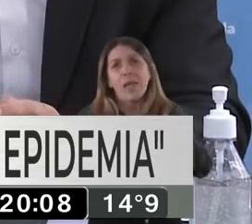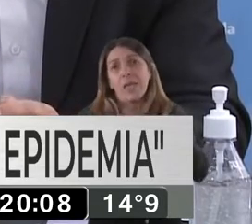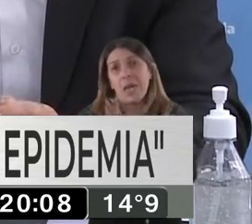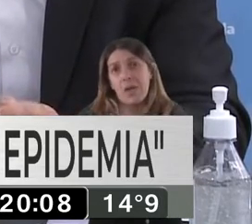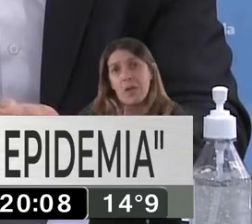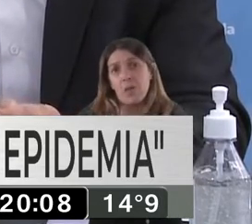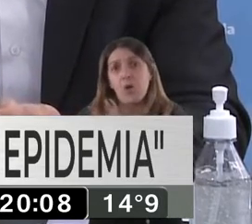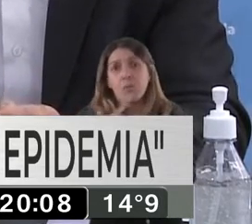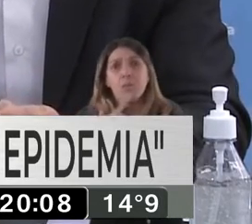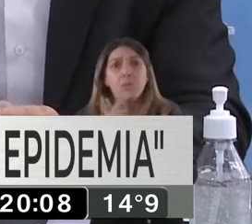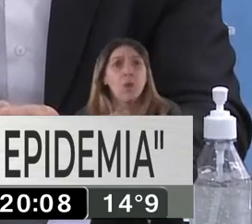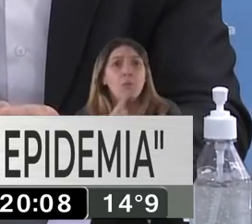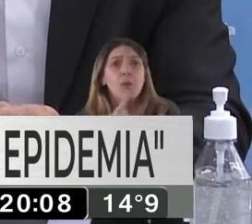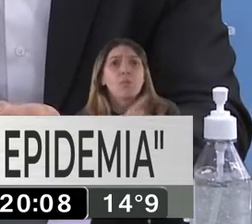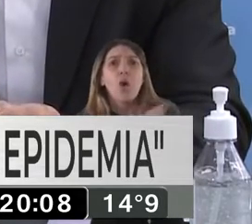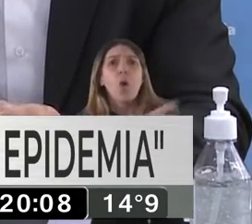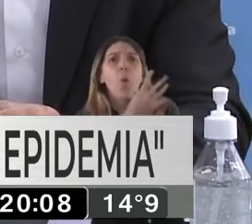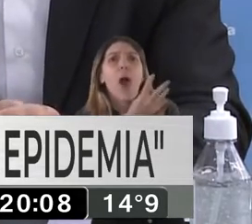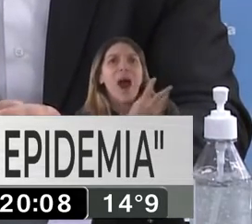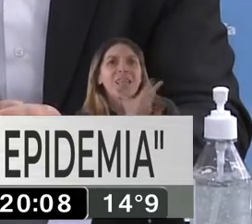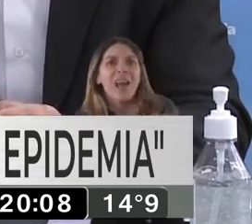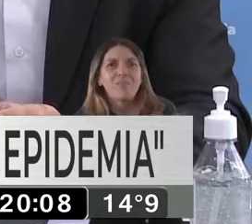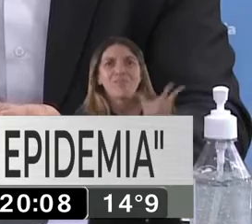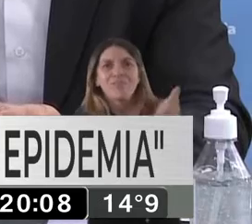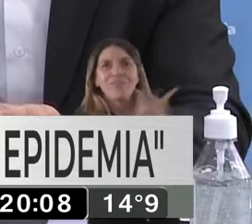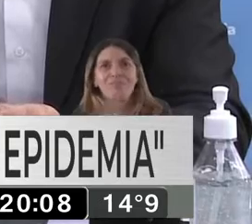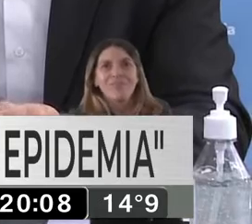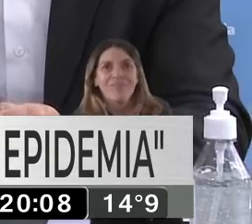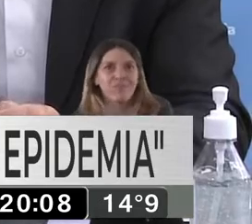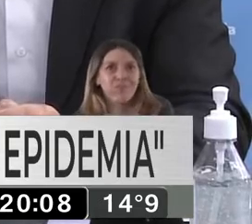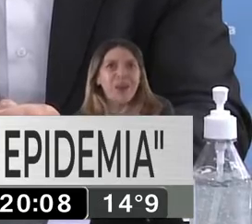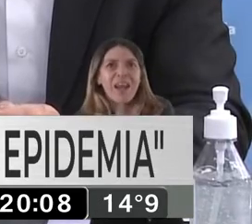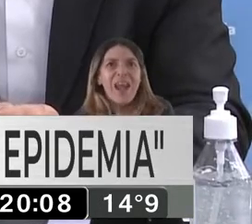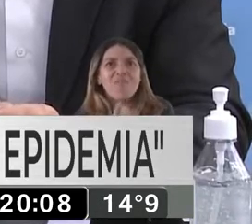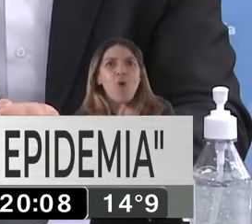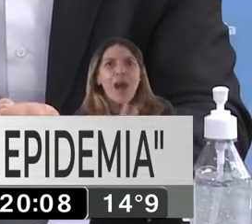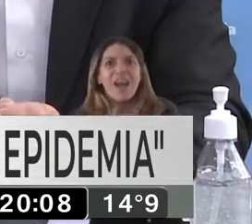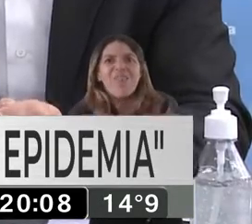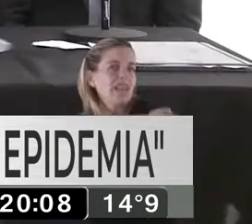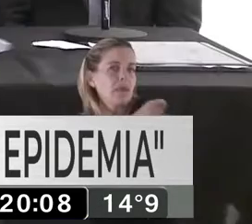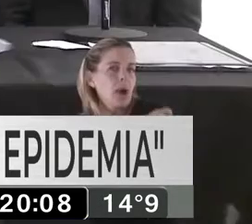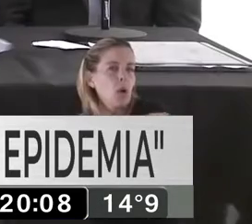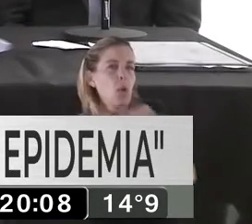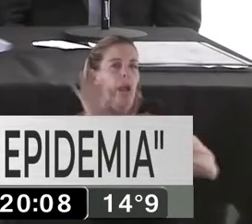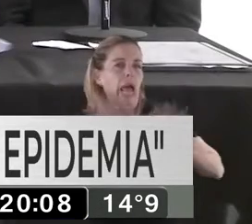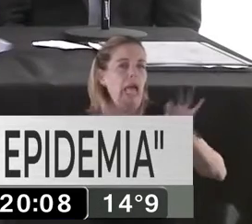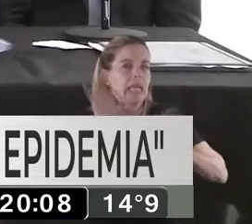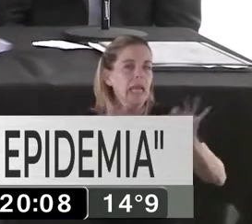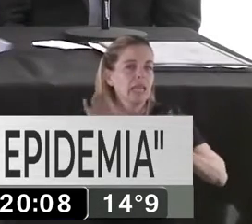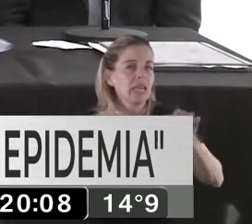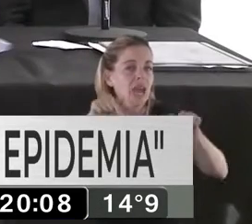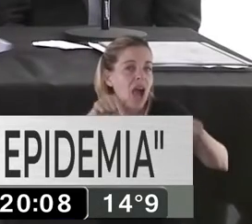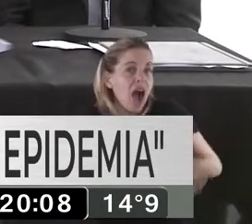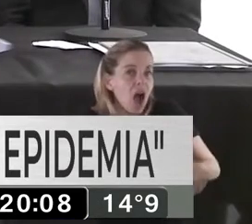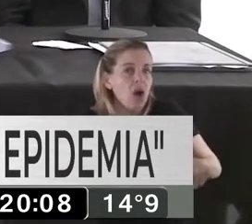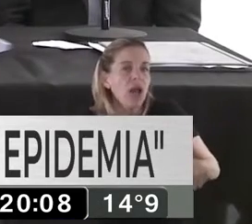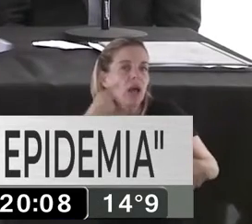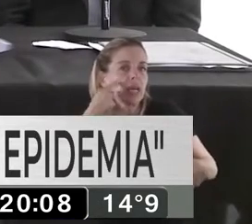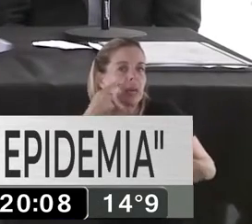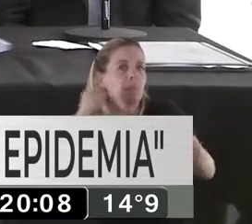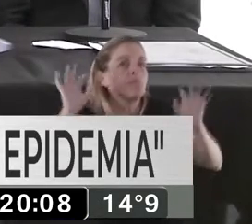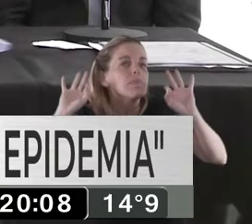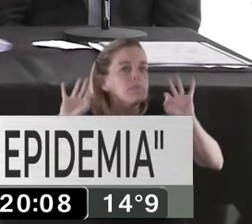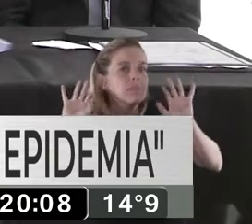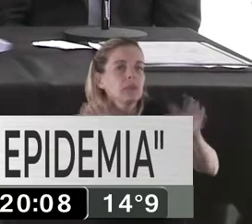de refuerzos en función de los resultados y de las fases de investigación. Así que lo que estamos viendo ahora es